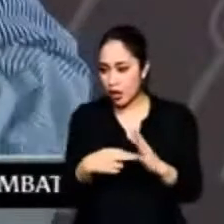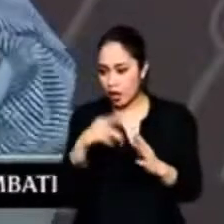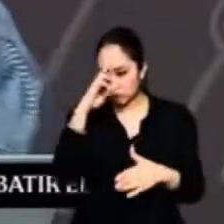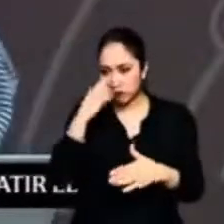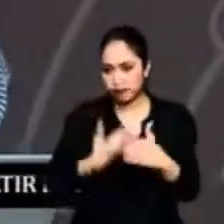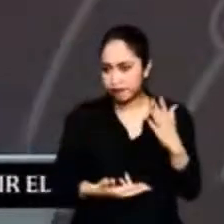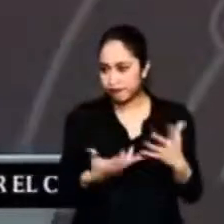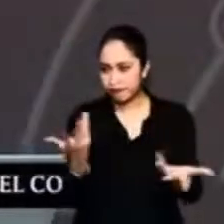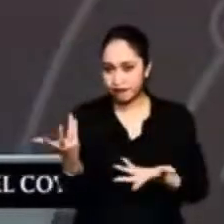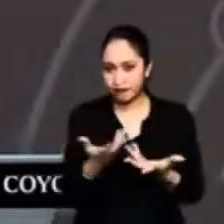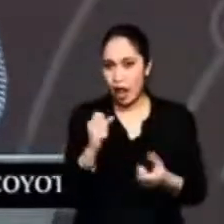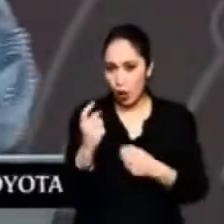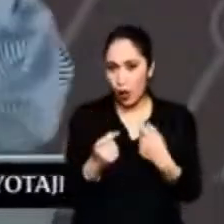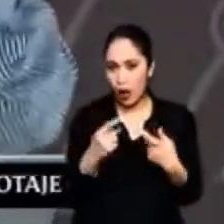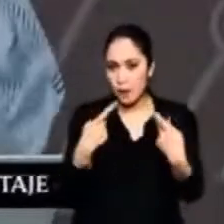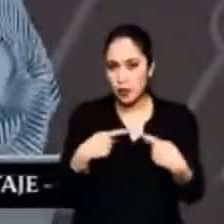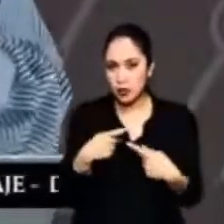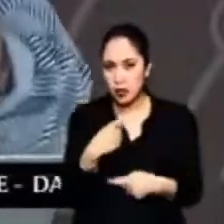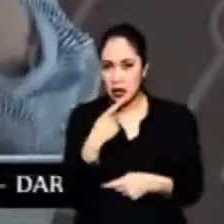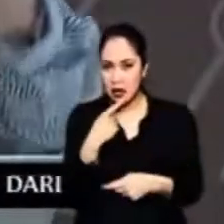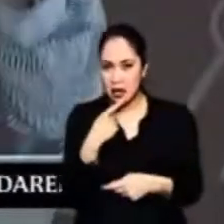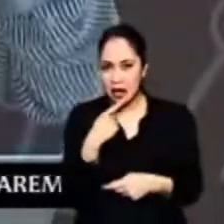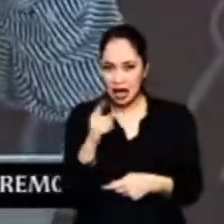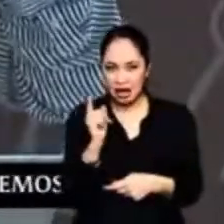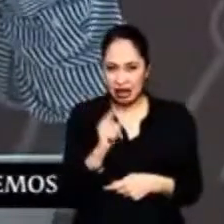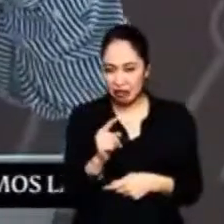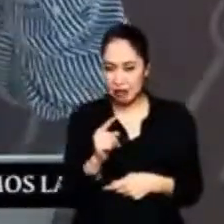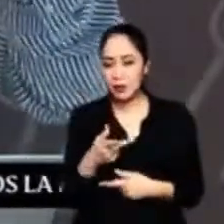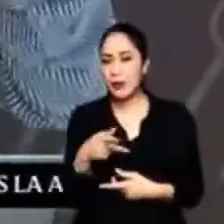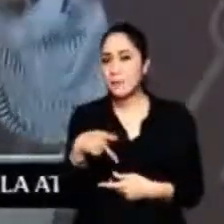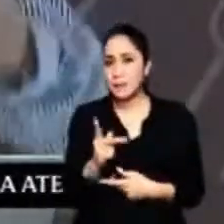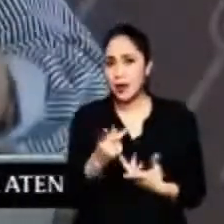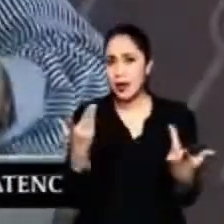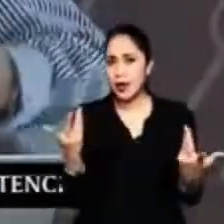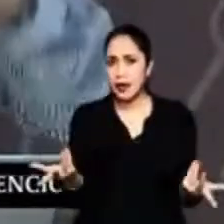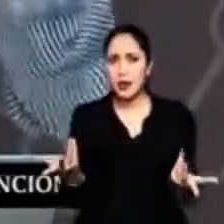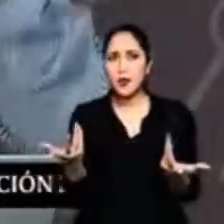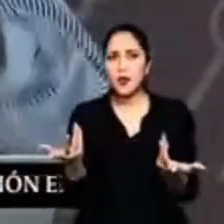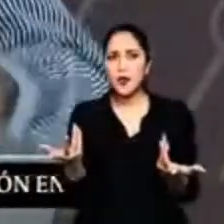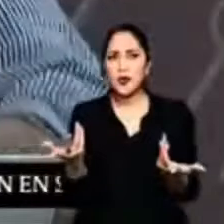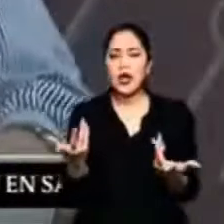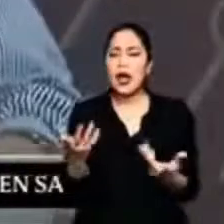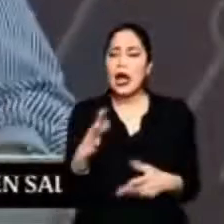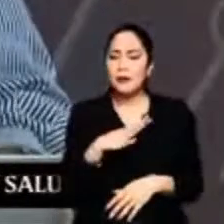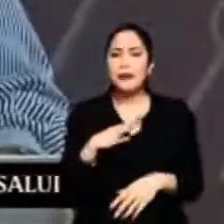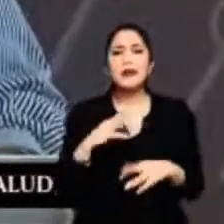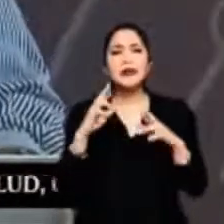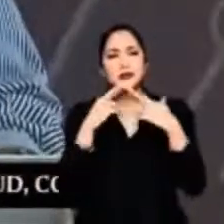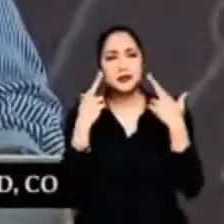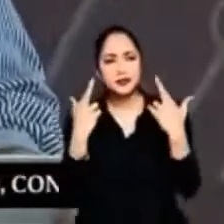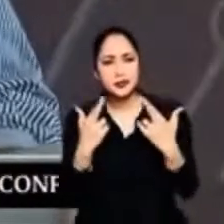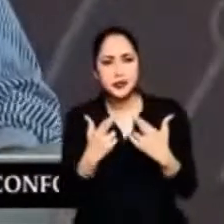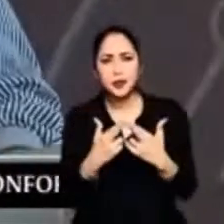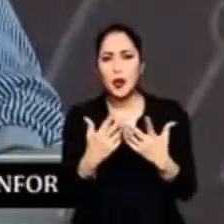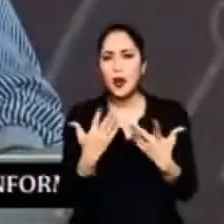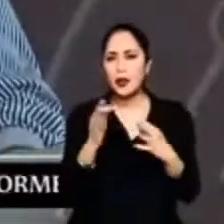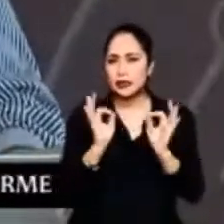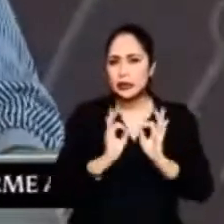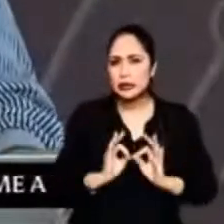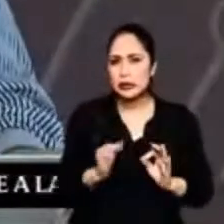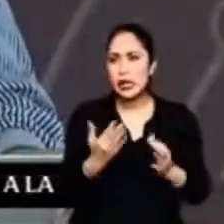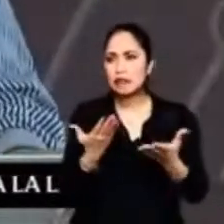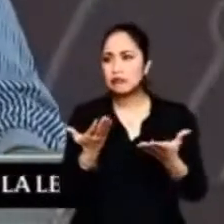Entonces, a pesar de que se ha confrontado con reuniones muy, muy masivas y eso, vamos a la baja.